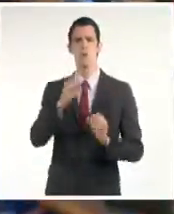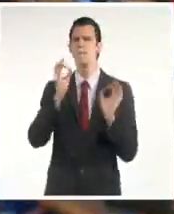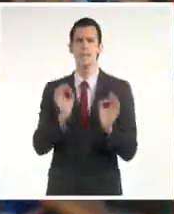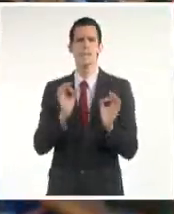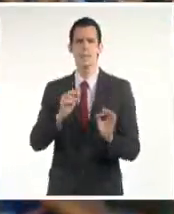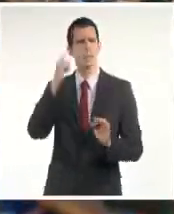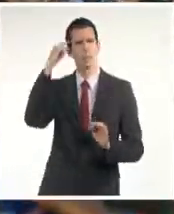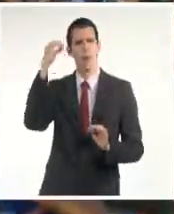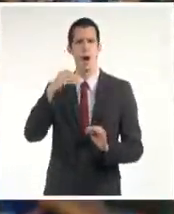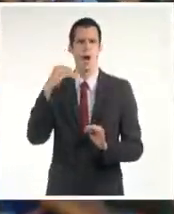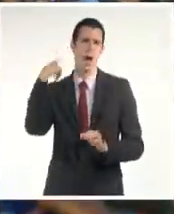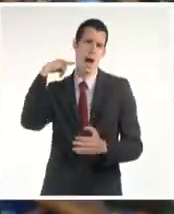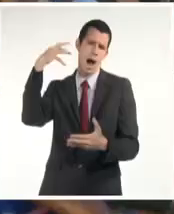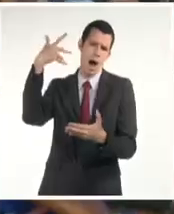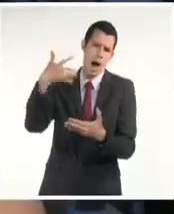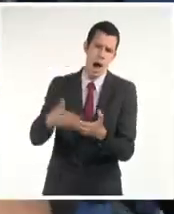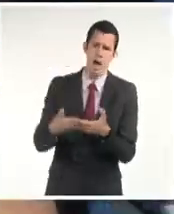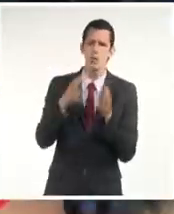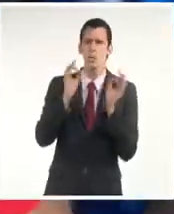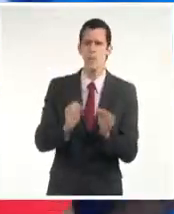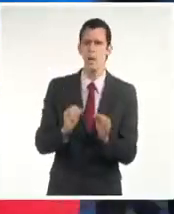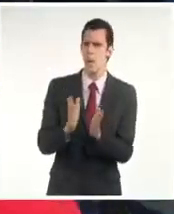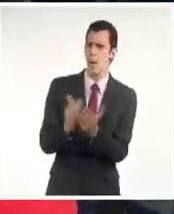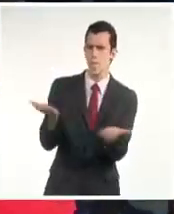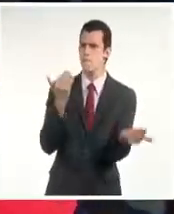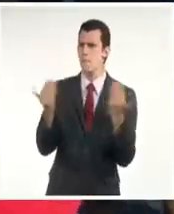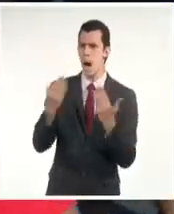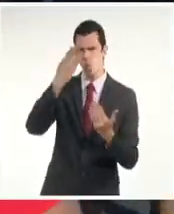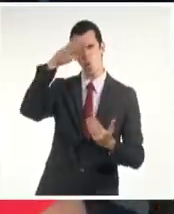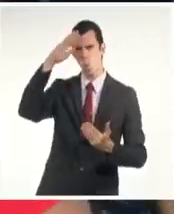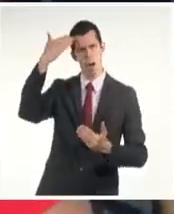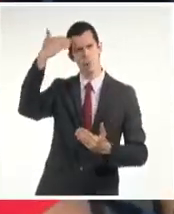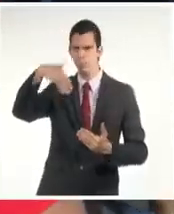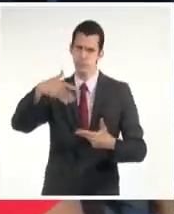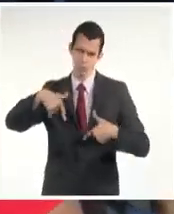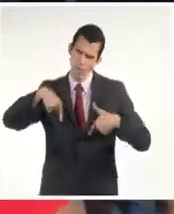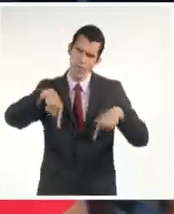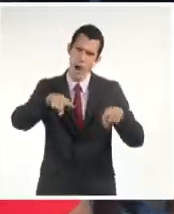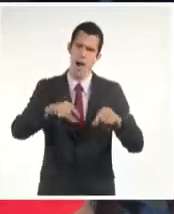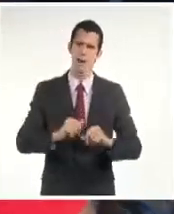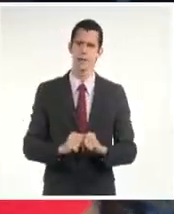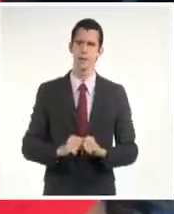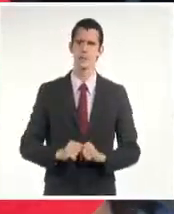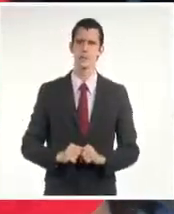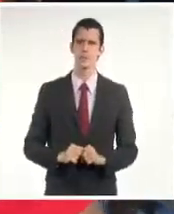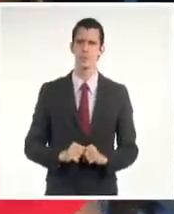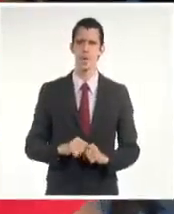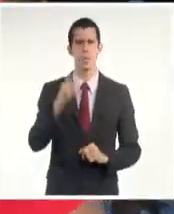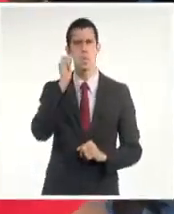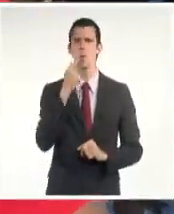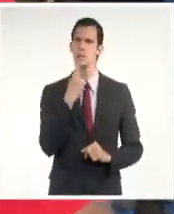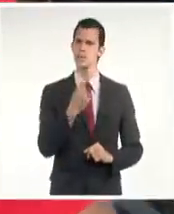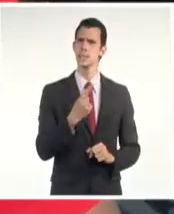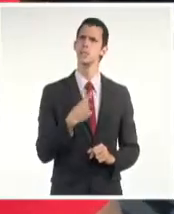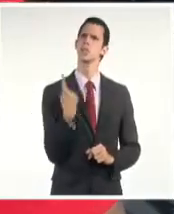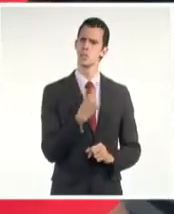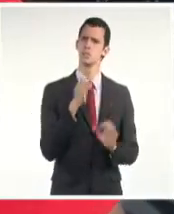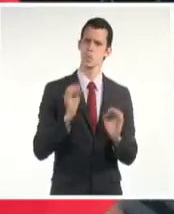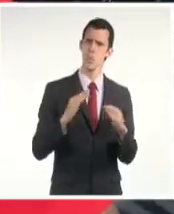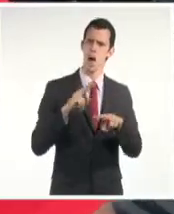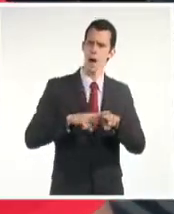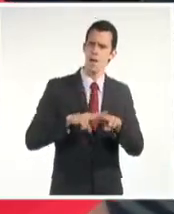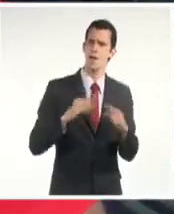mismo fervor y entrega. Creo que es lo que esperábamos los capitalinos, de la posición del gobierno cubano y de todo el pueblo